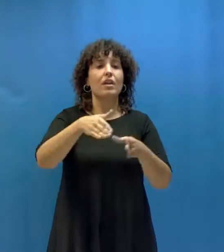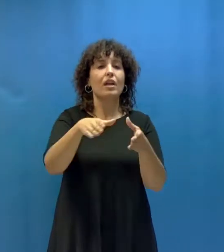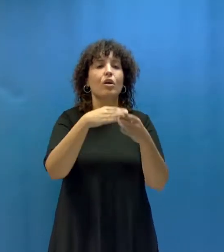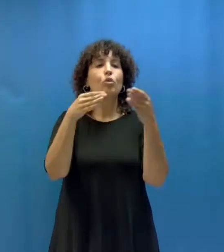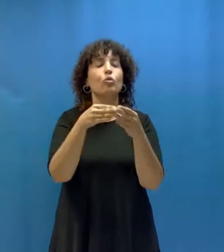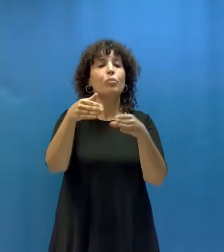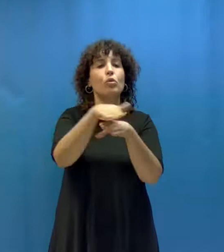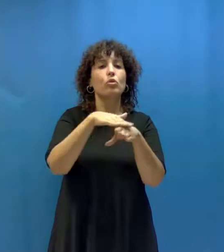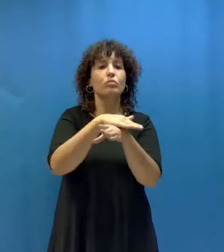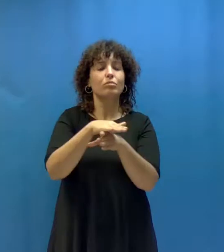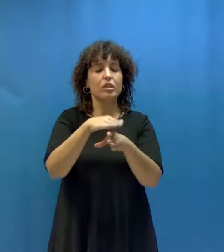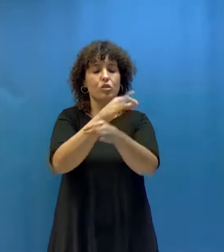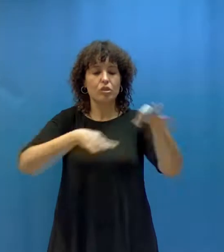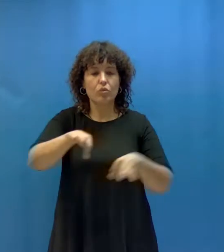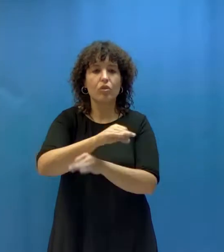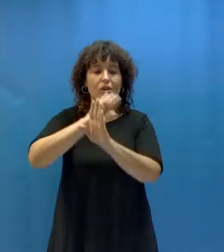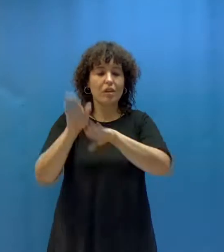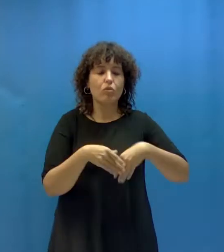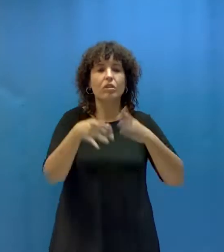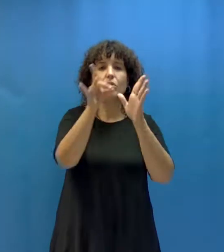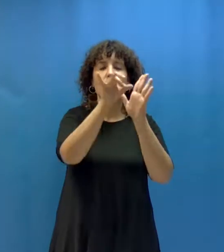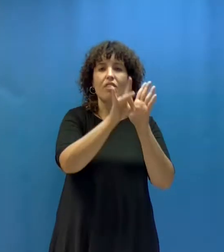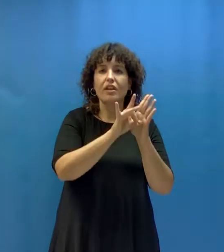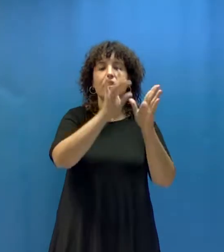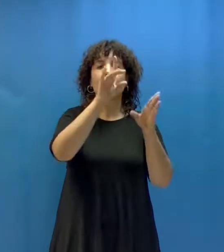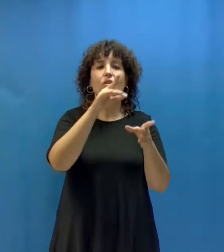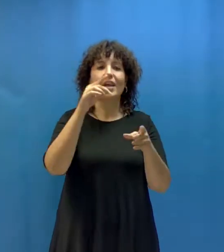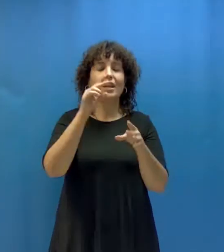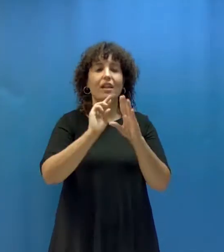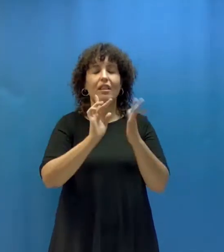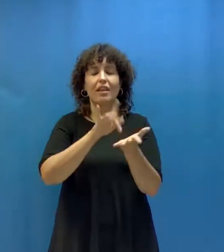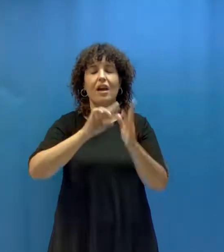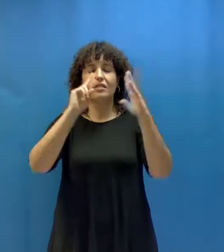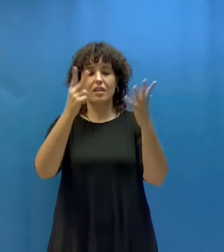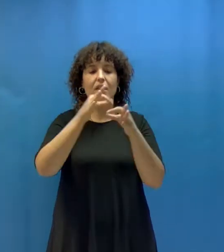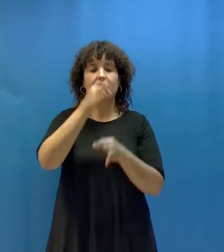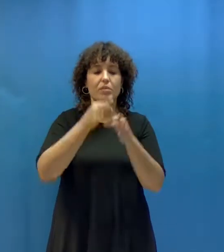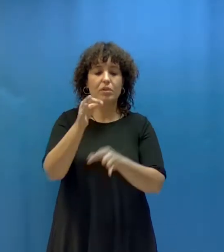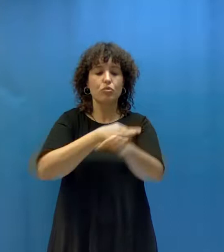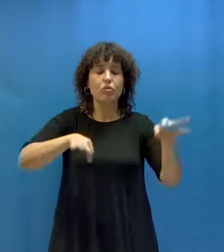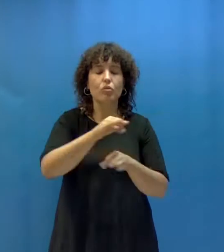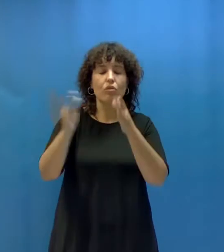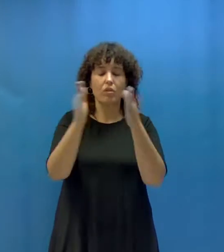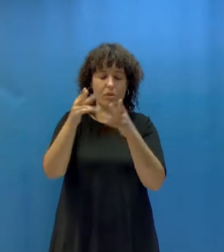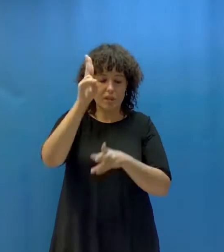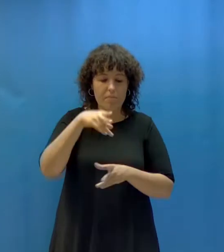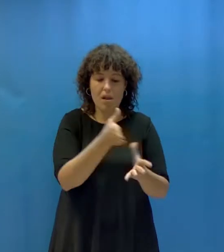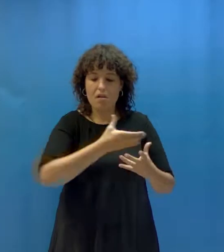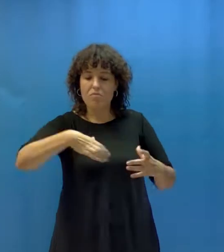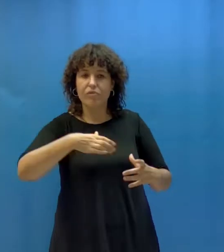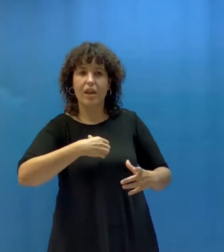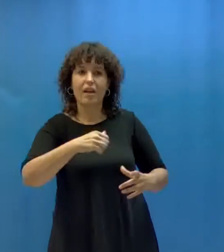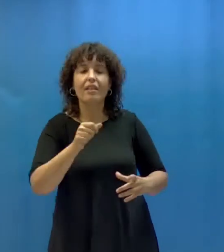municipal. Y el último decreto de fecha 7 de septiembre, en el cual también se dispone una sustitución temporal del teniente alcalde, el señor